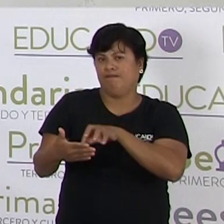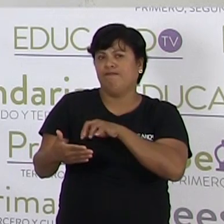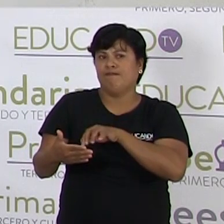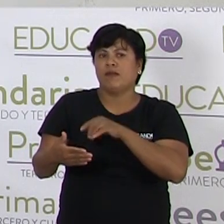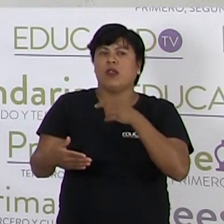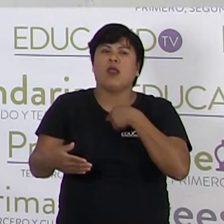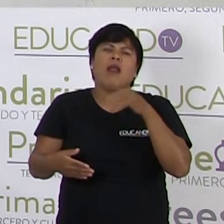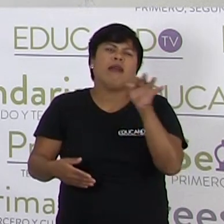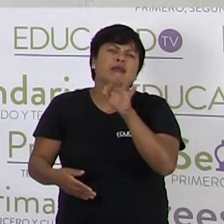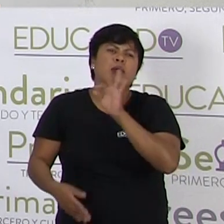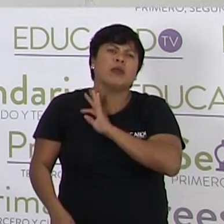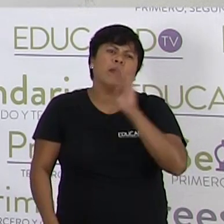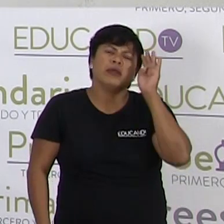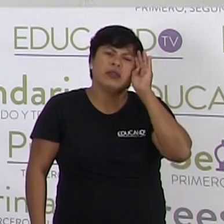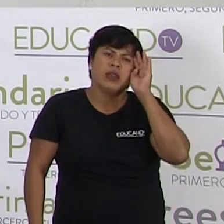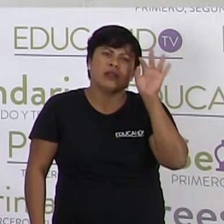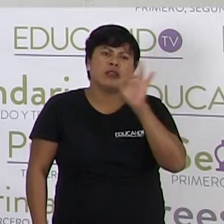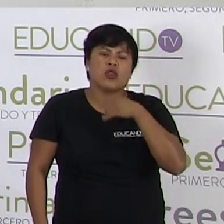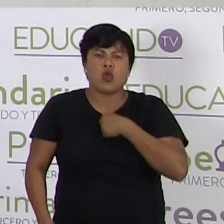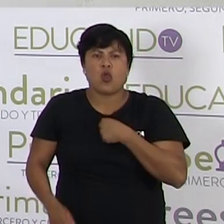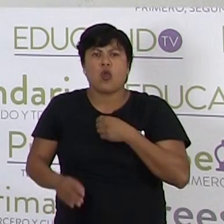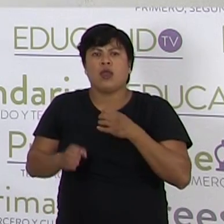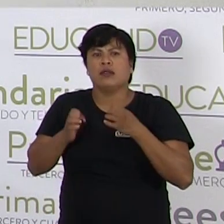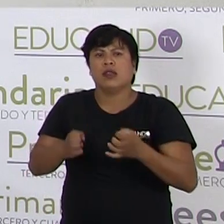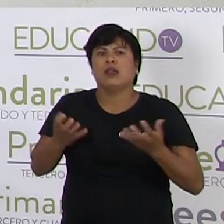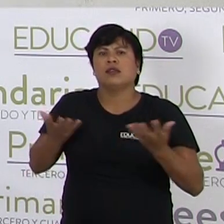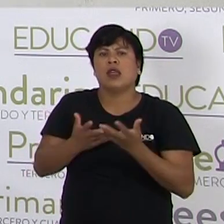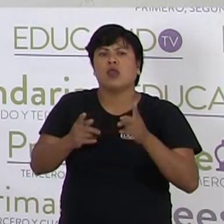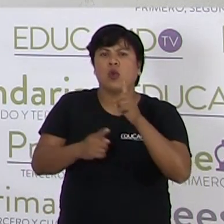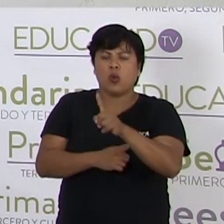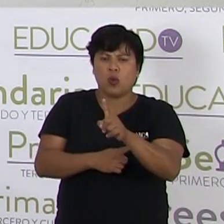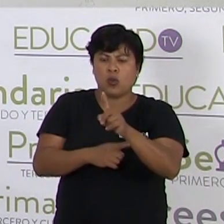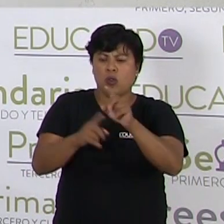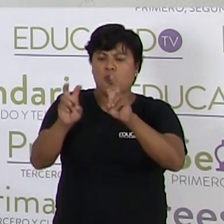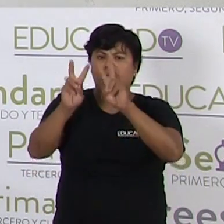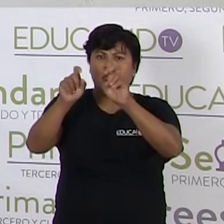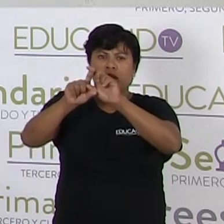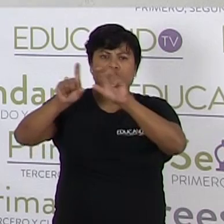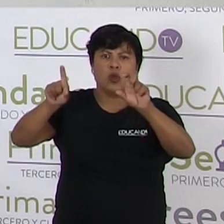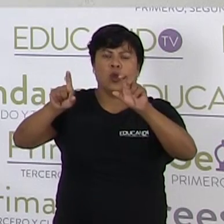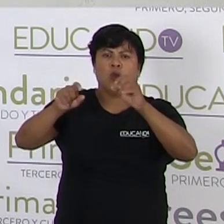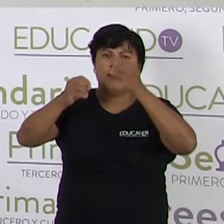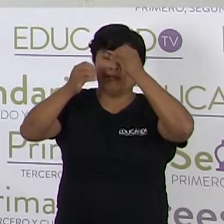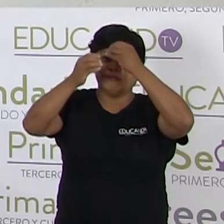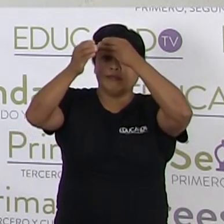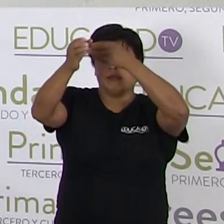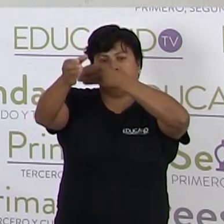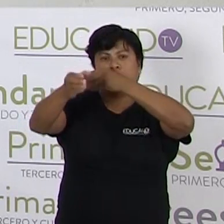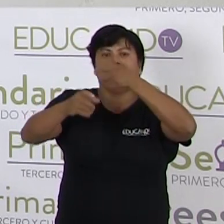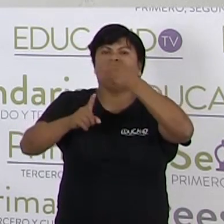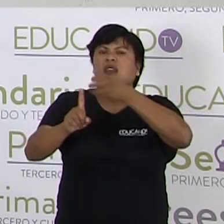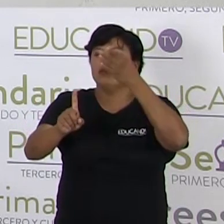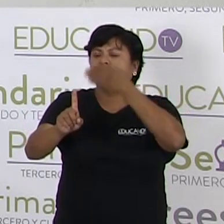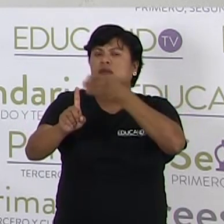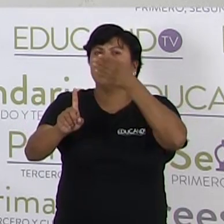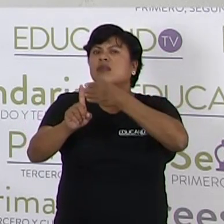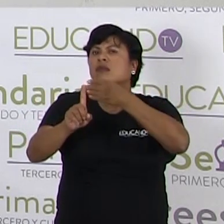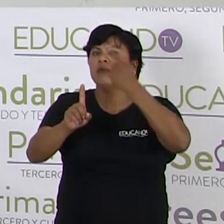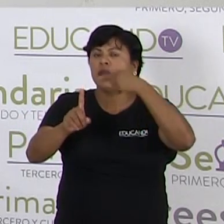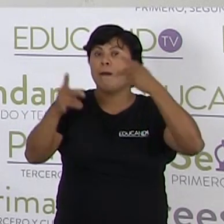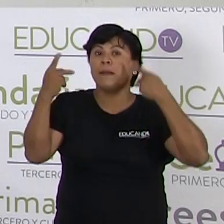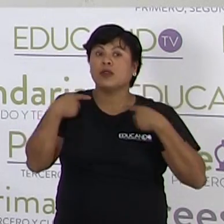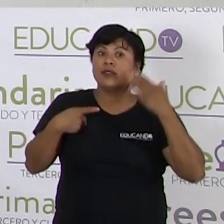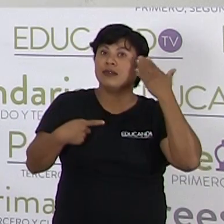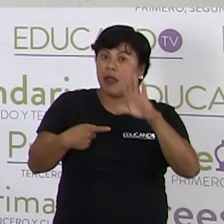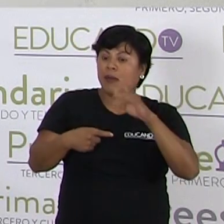Vamos a suponer que yo estuviera haciendo un texto científico y va dirigido a personas que conocen